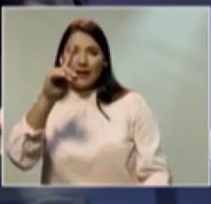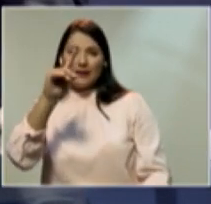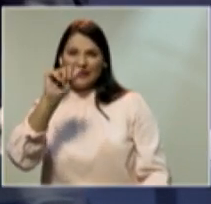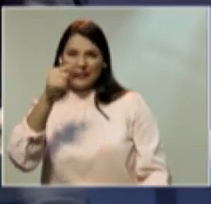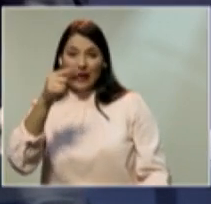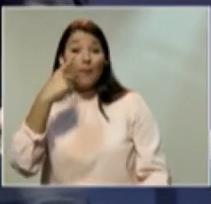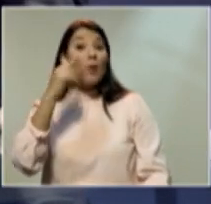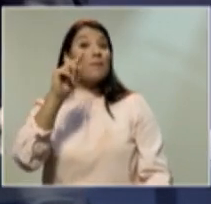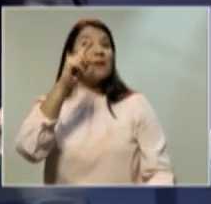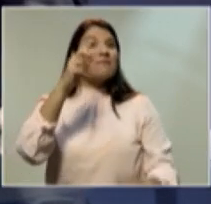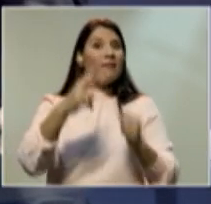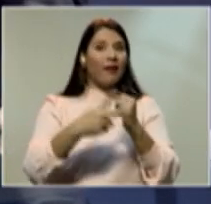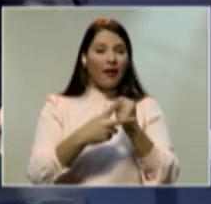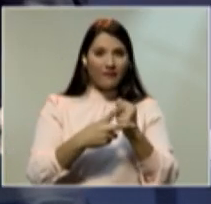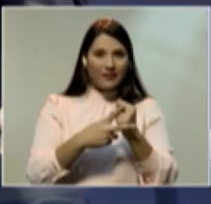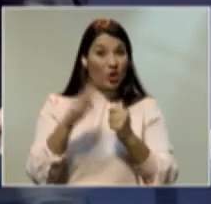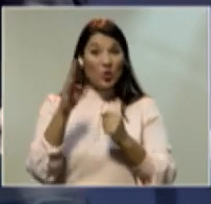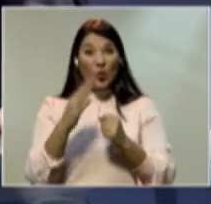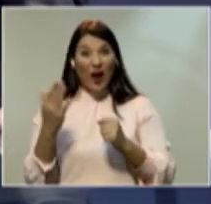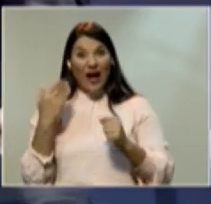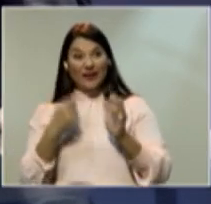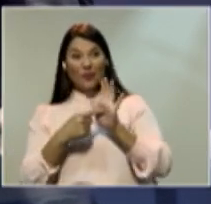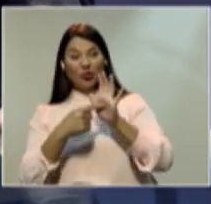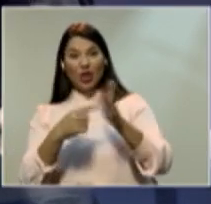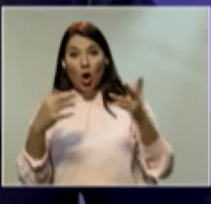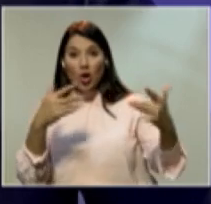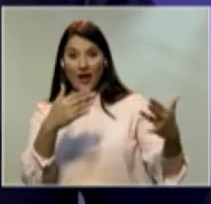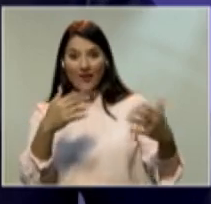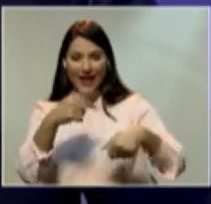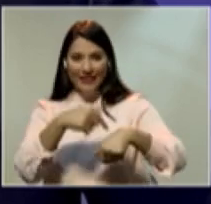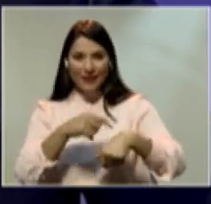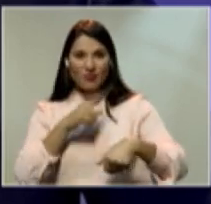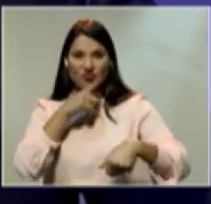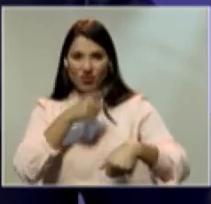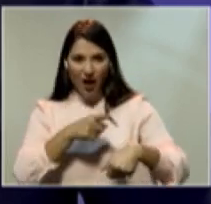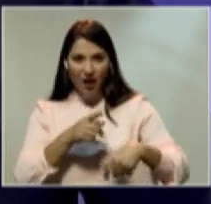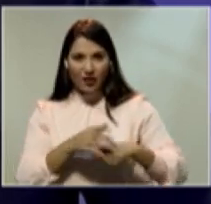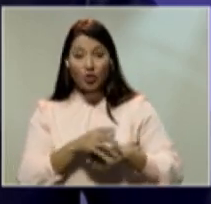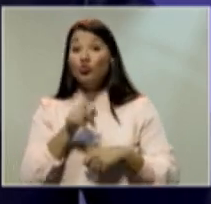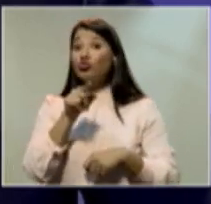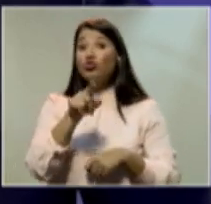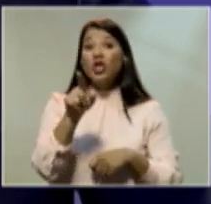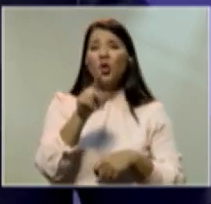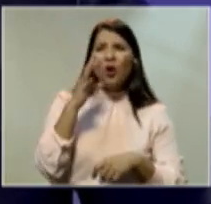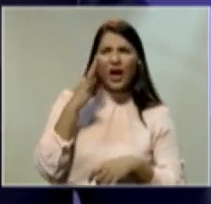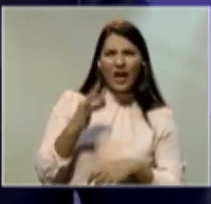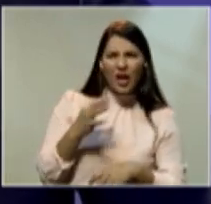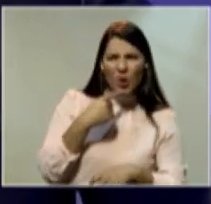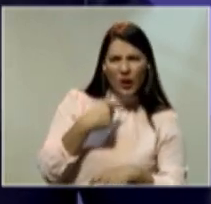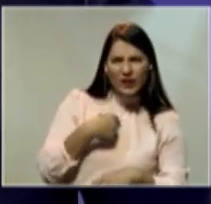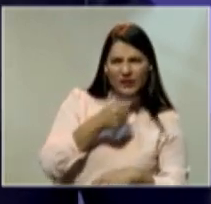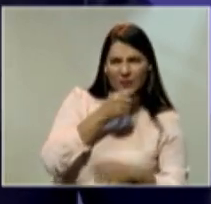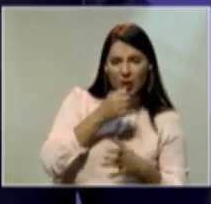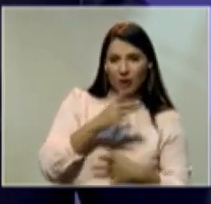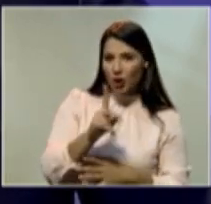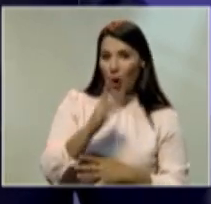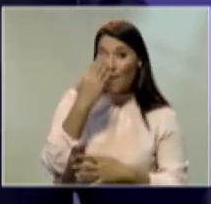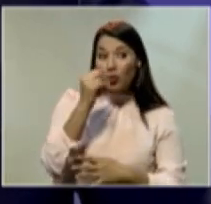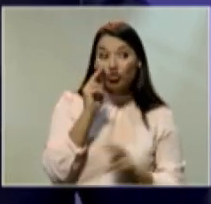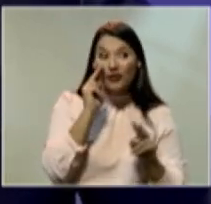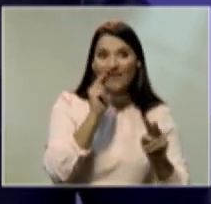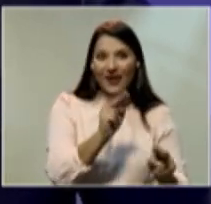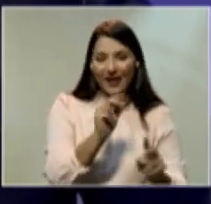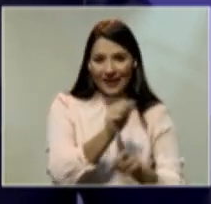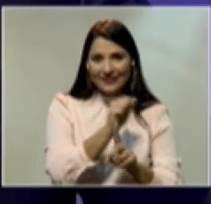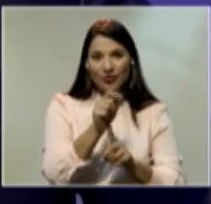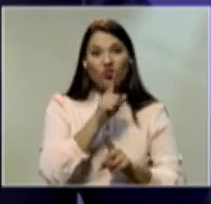había mostrado una guerra en tiempo real. Claro, y usted no tenía que creerle al reportero, porque usted lo estaba viendo. Y una imagen habla